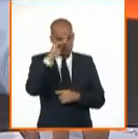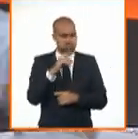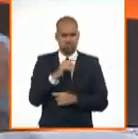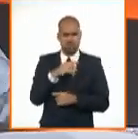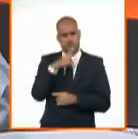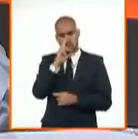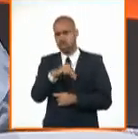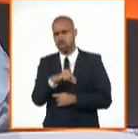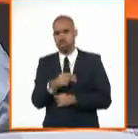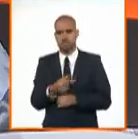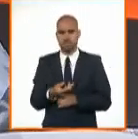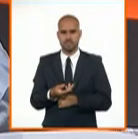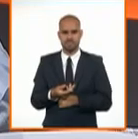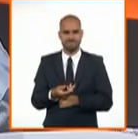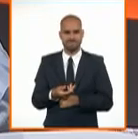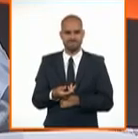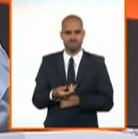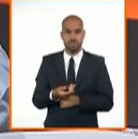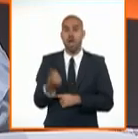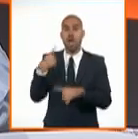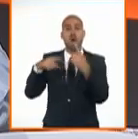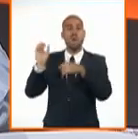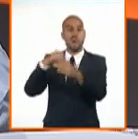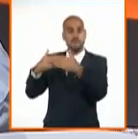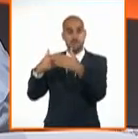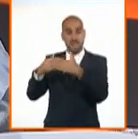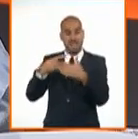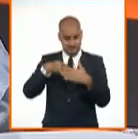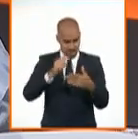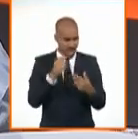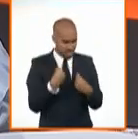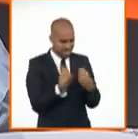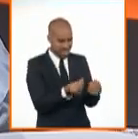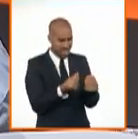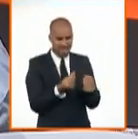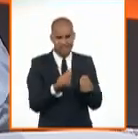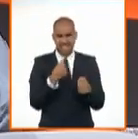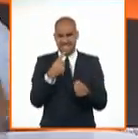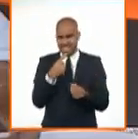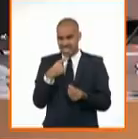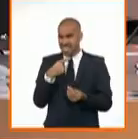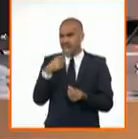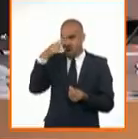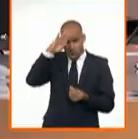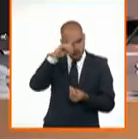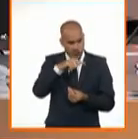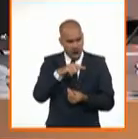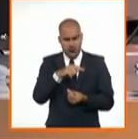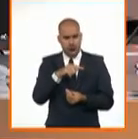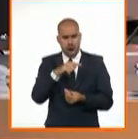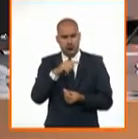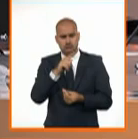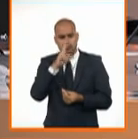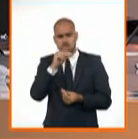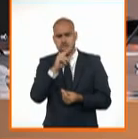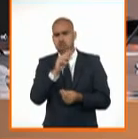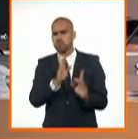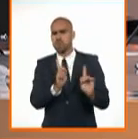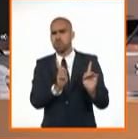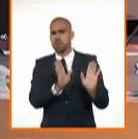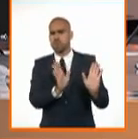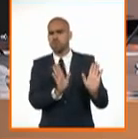empresas que se han negado a suministrar el equipamiento que viene para cuba por fuera para